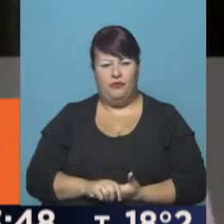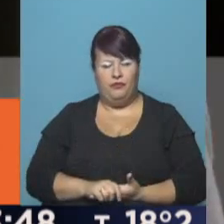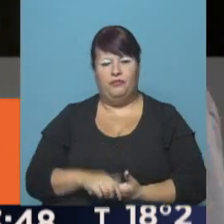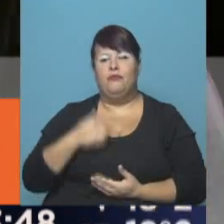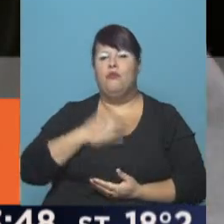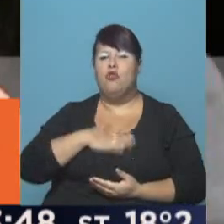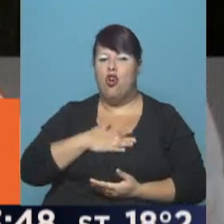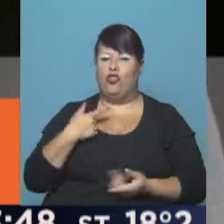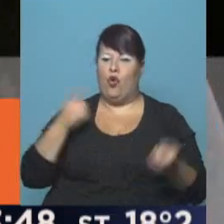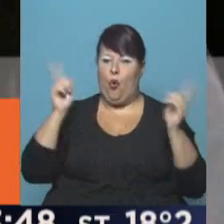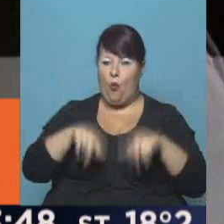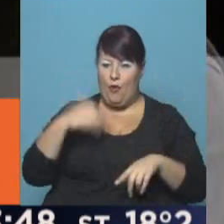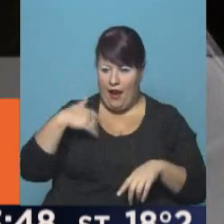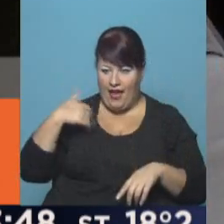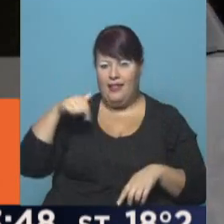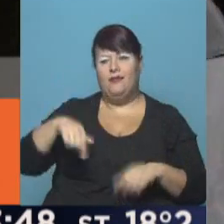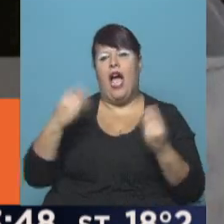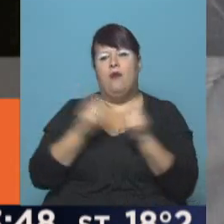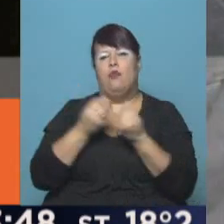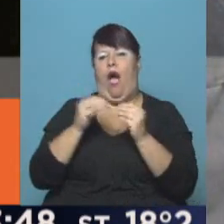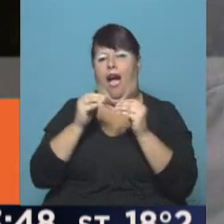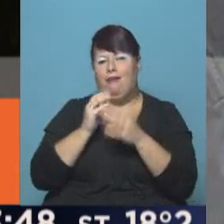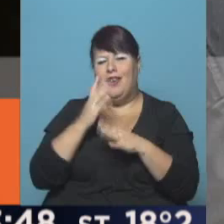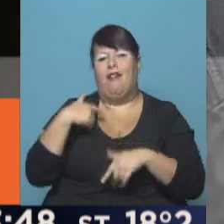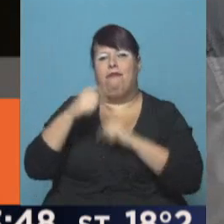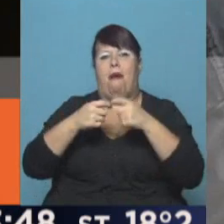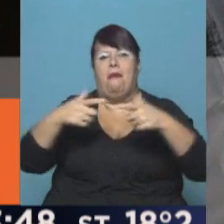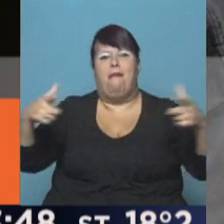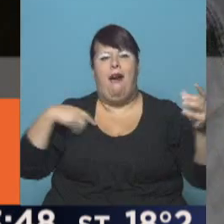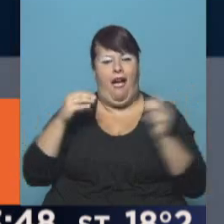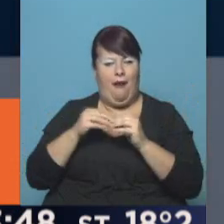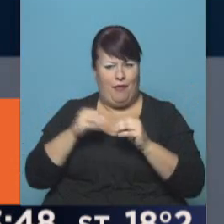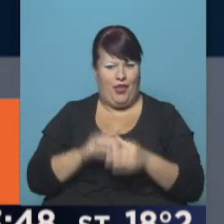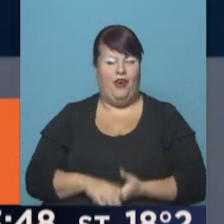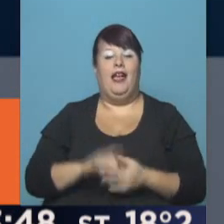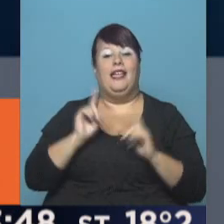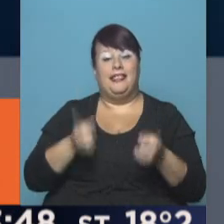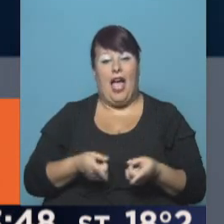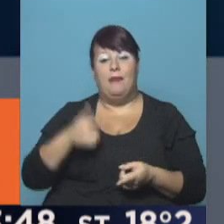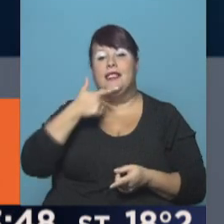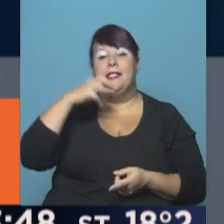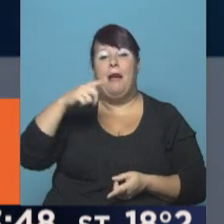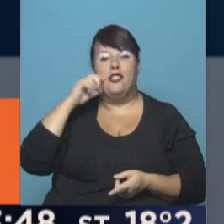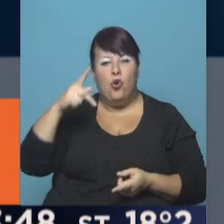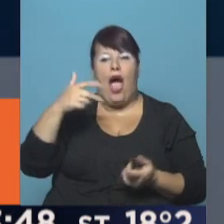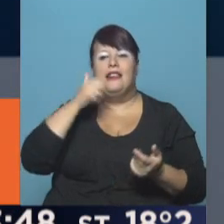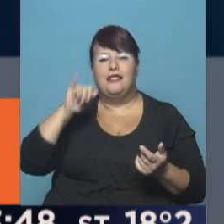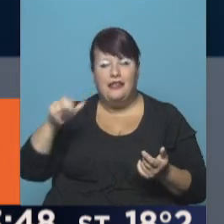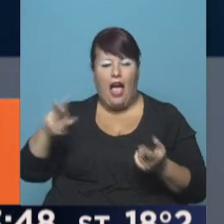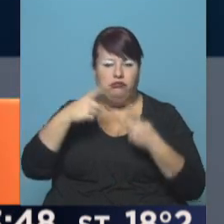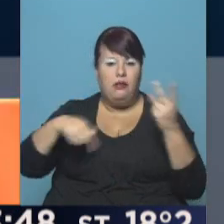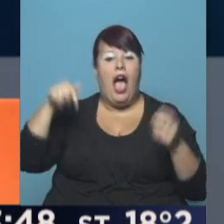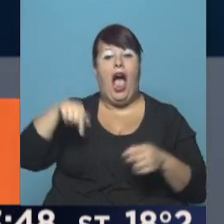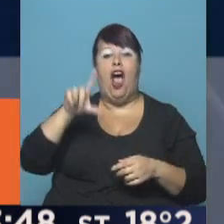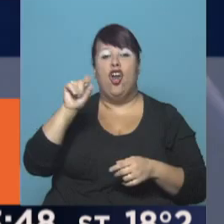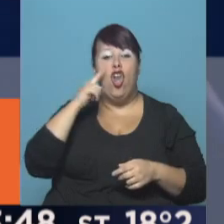Es un gran placer volver a Argentina. Tengo aquí grandes amigos y cada vez tengo más amigos. Además del Chango Spasiuk, Pedro Aznar, Mincho Garramone, ahora